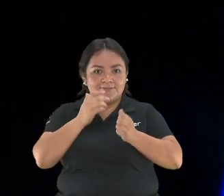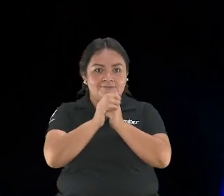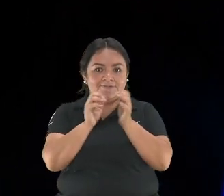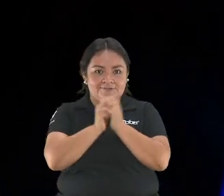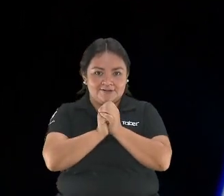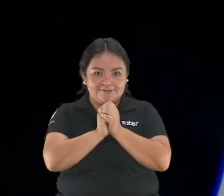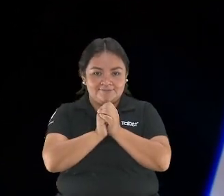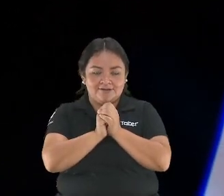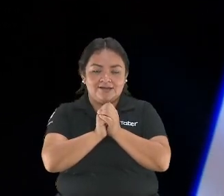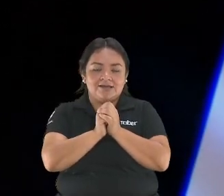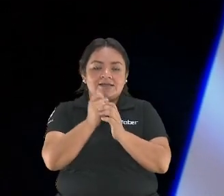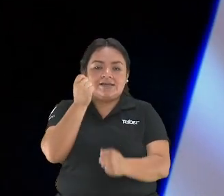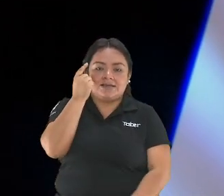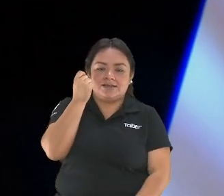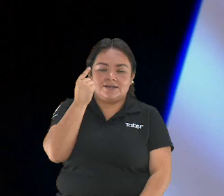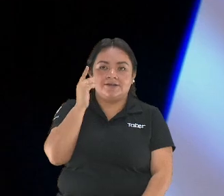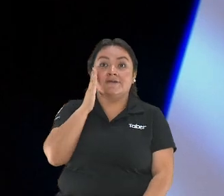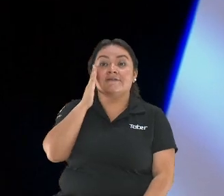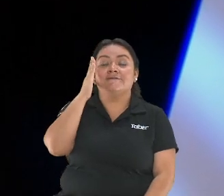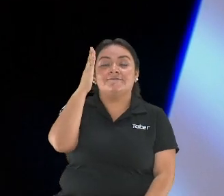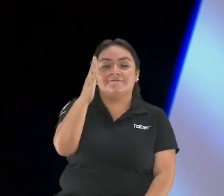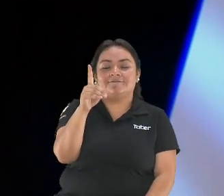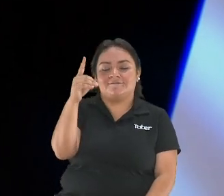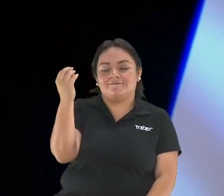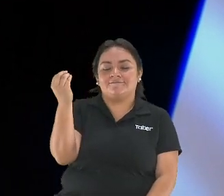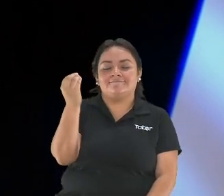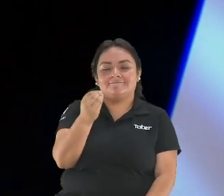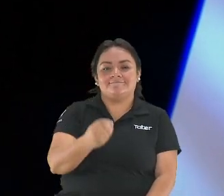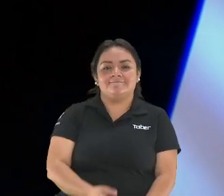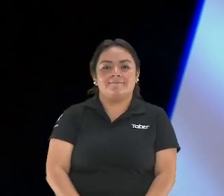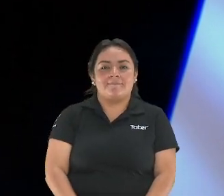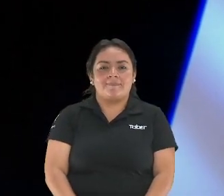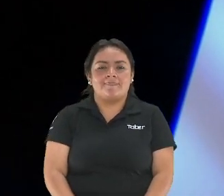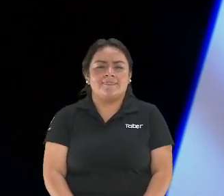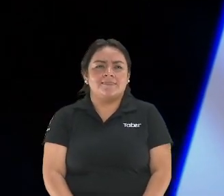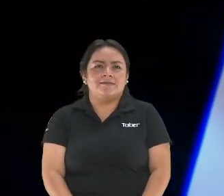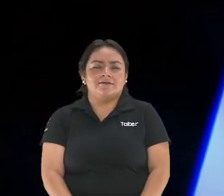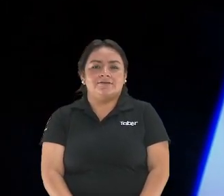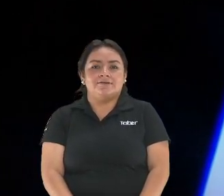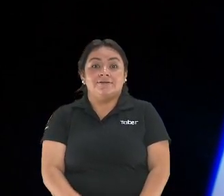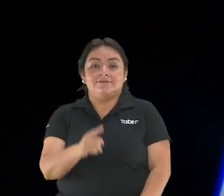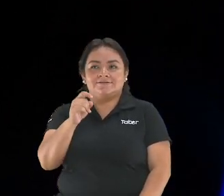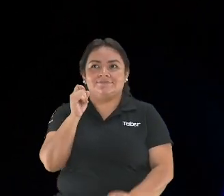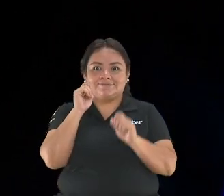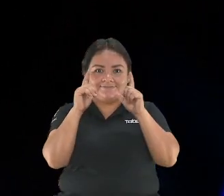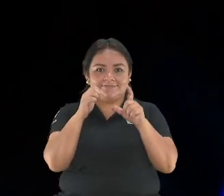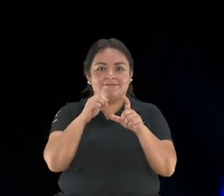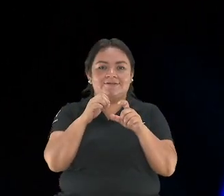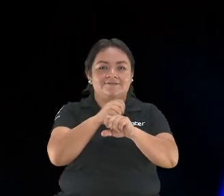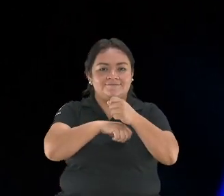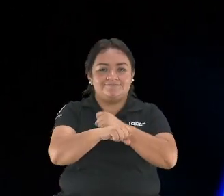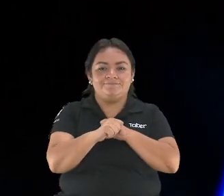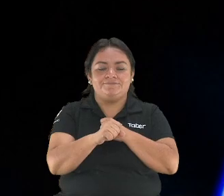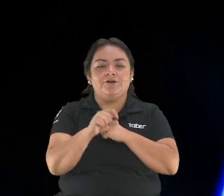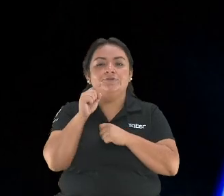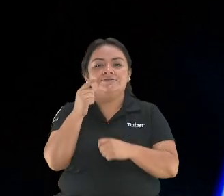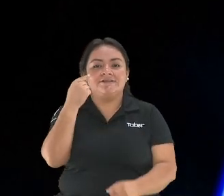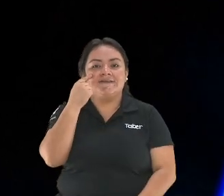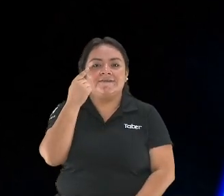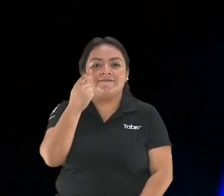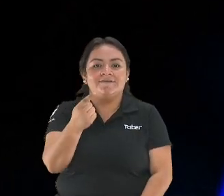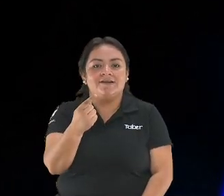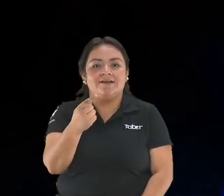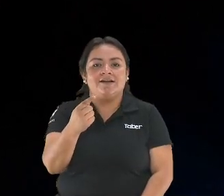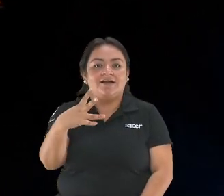y entiende cuál es el futuro que dios lo lleva para poder mantenerse más cuando usted va aquí